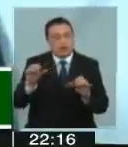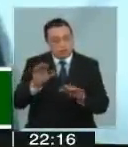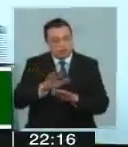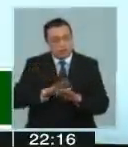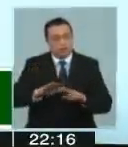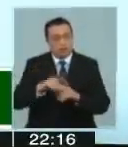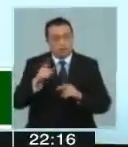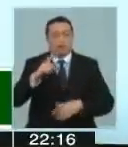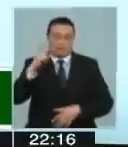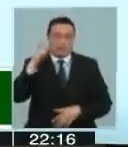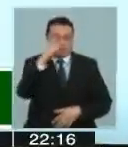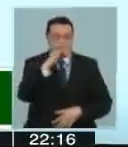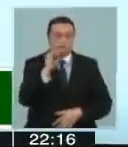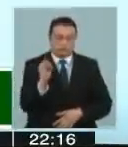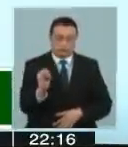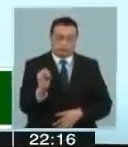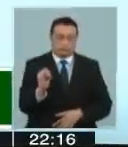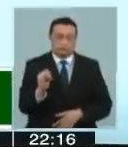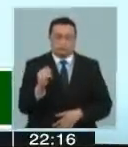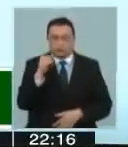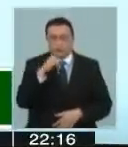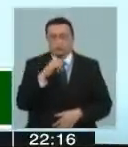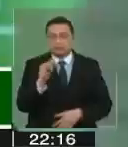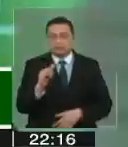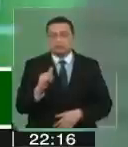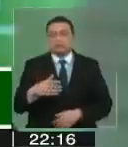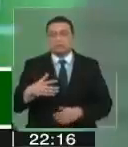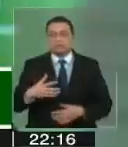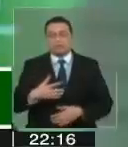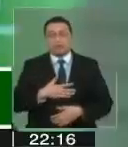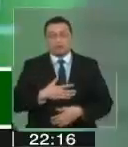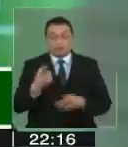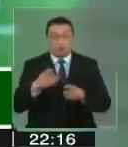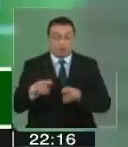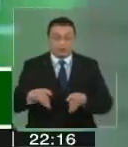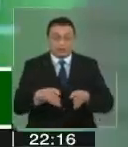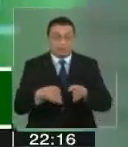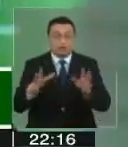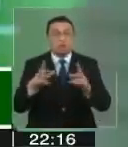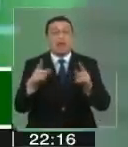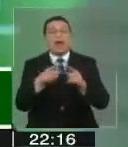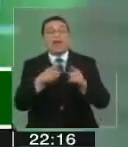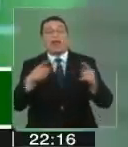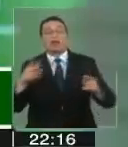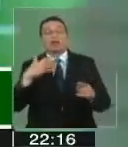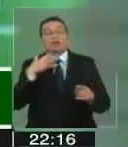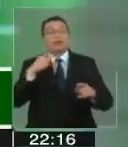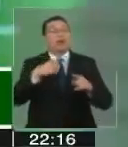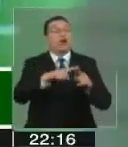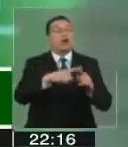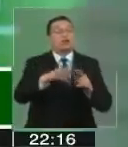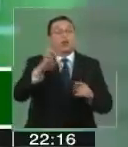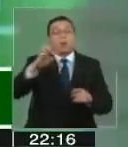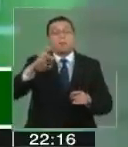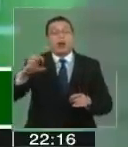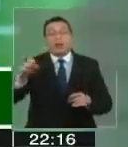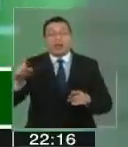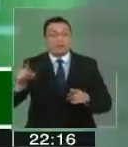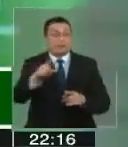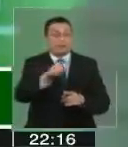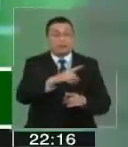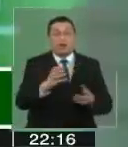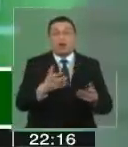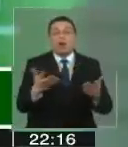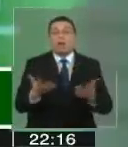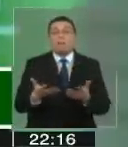muy difícil. Yo vengo y he recorrido un camino más largo que el resto de los papás, a lo mejor que la mayoría por lo menos,